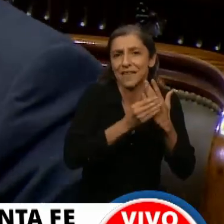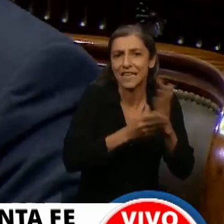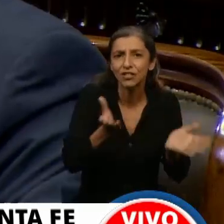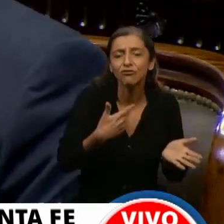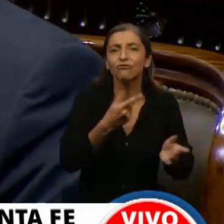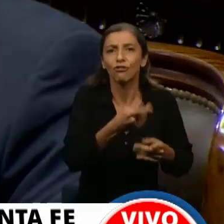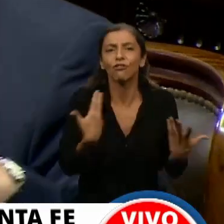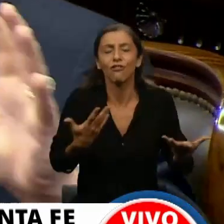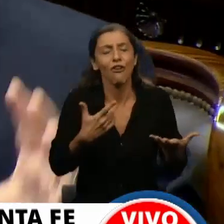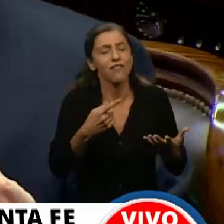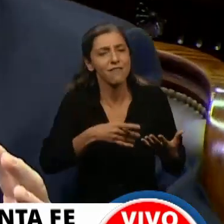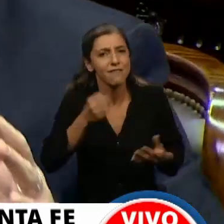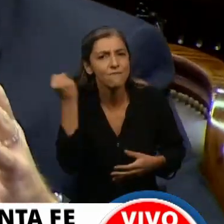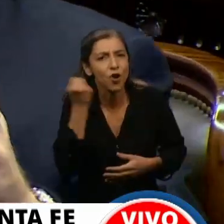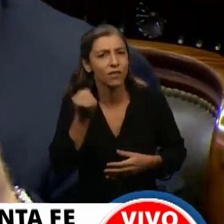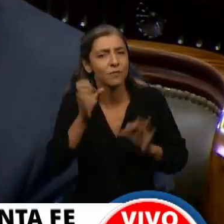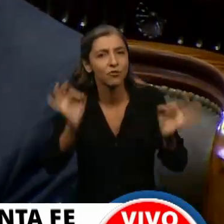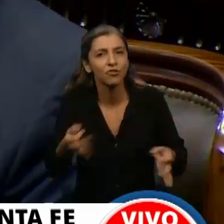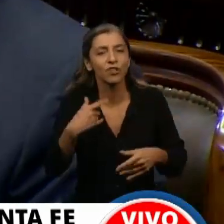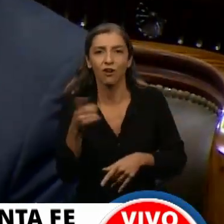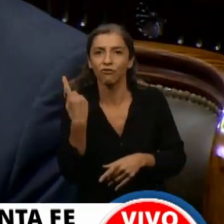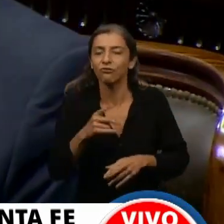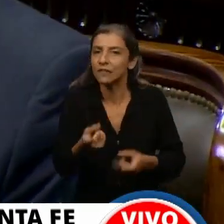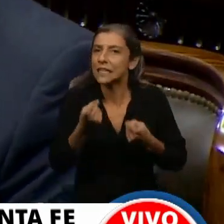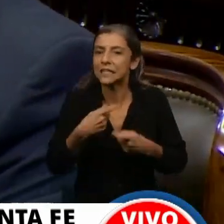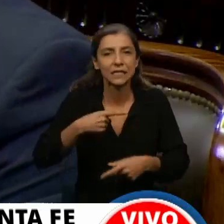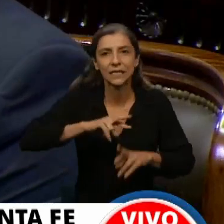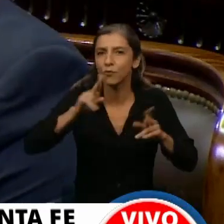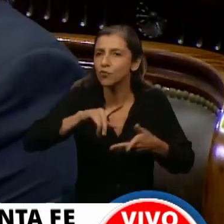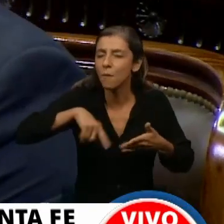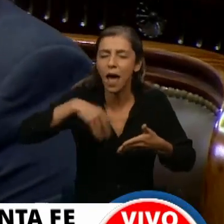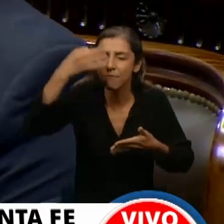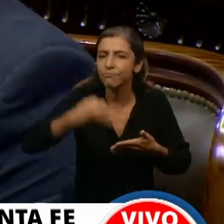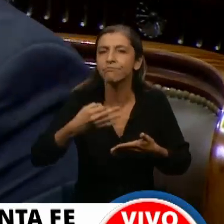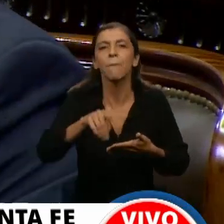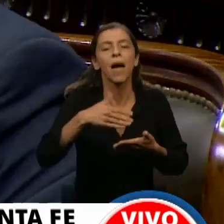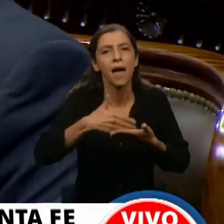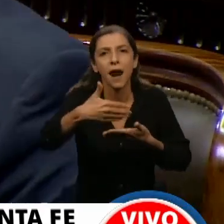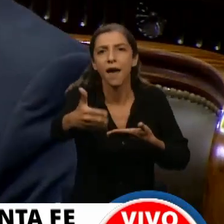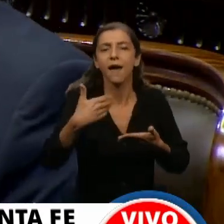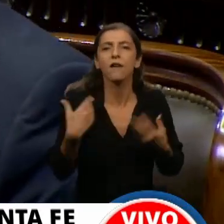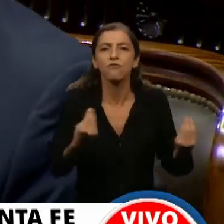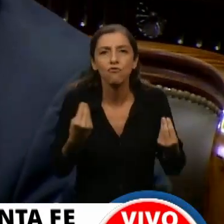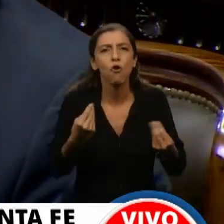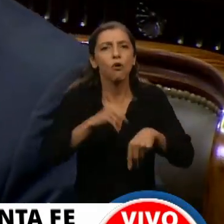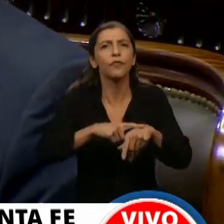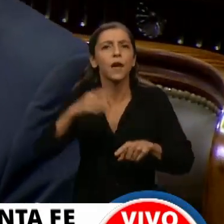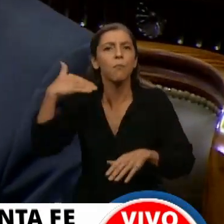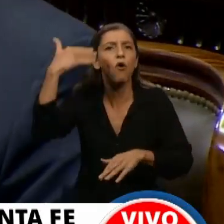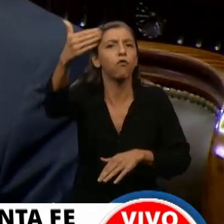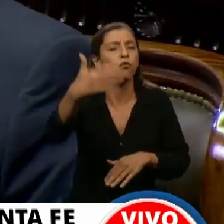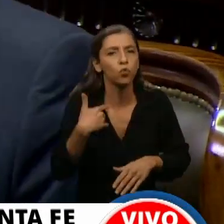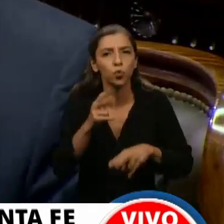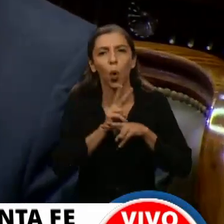de políticas públicas productivas y de desarrollo divorciado de la preservación y del largo plazo de los